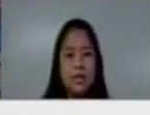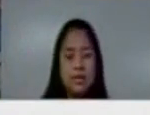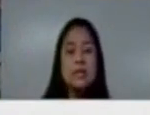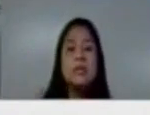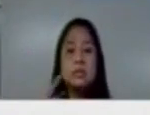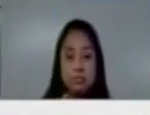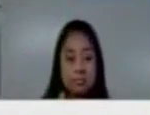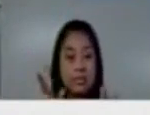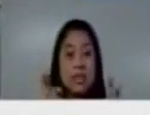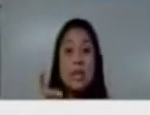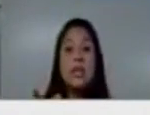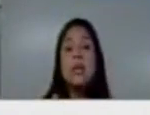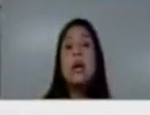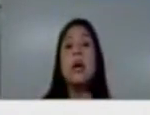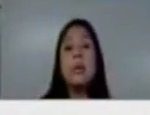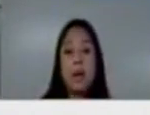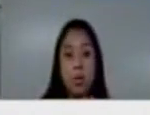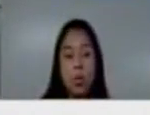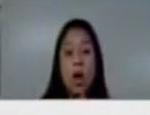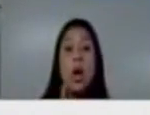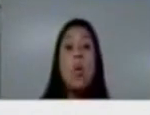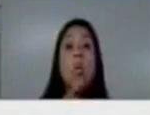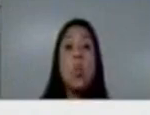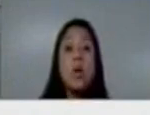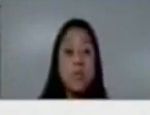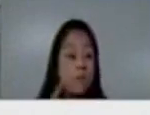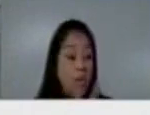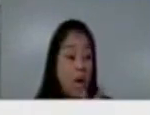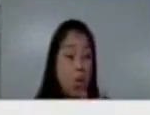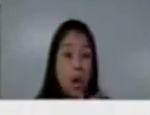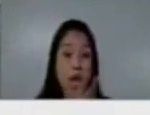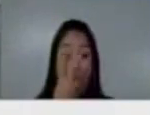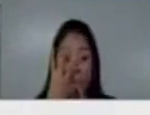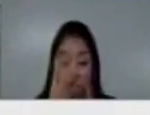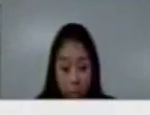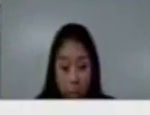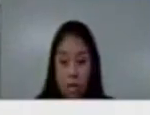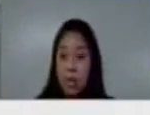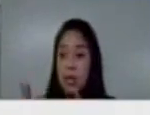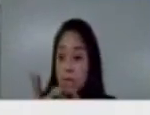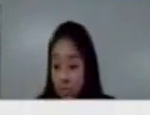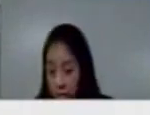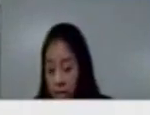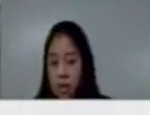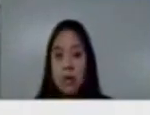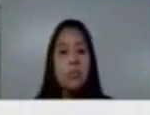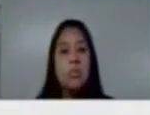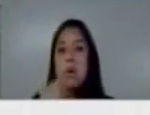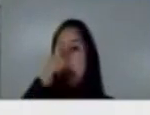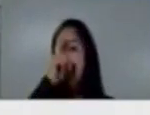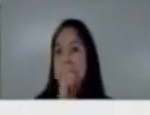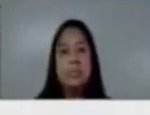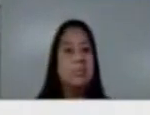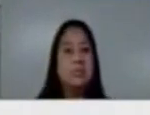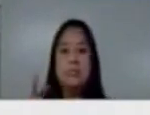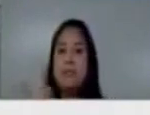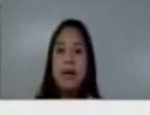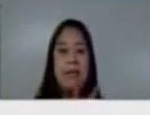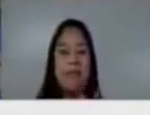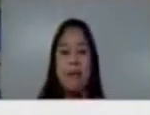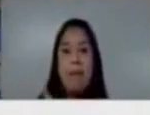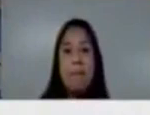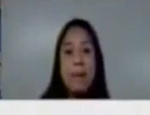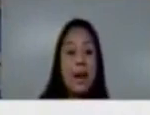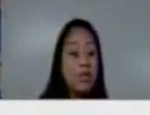cuando las vacunas escaseaban y nosotros no teníamos ni siquiera para la primera línea.